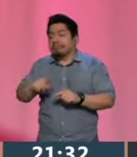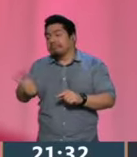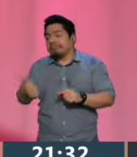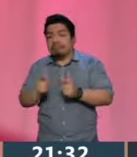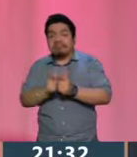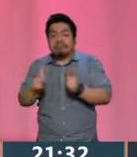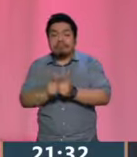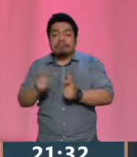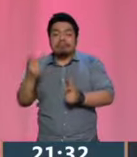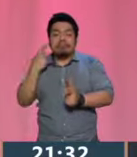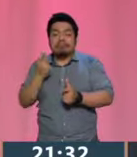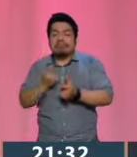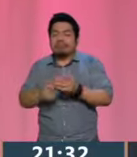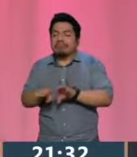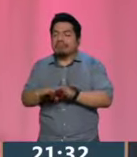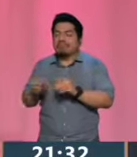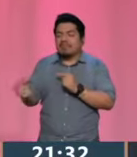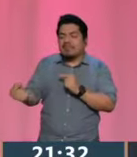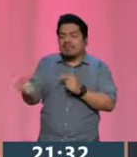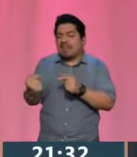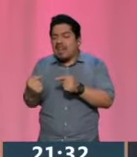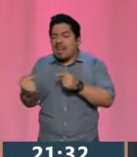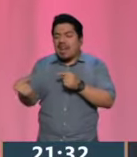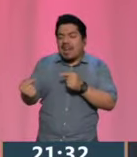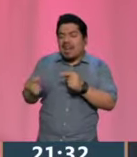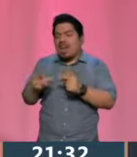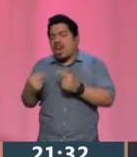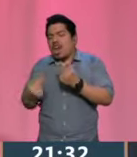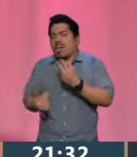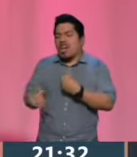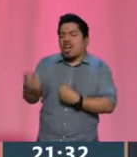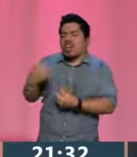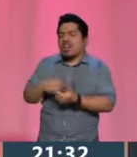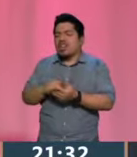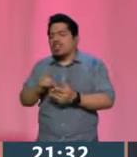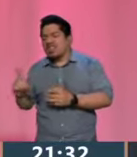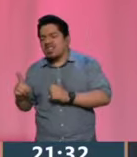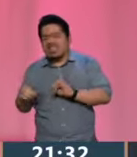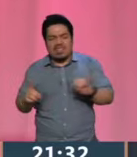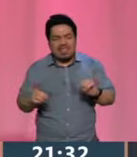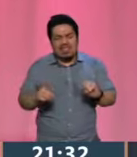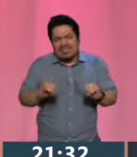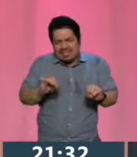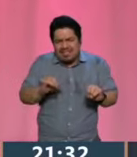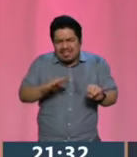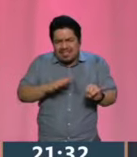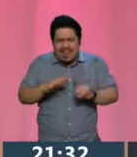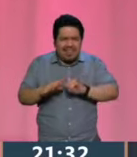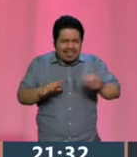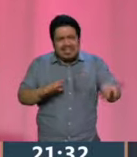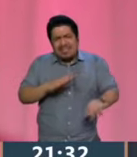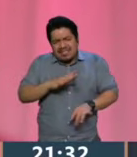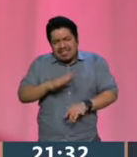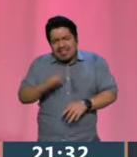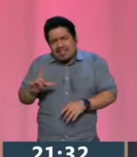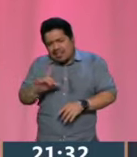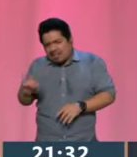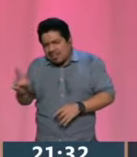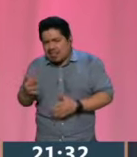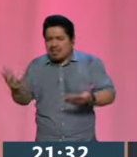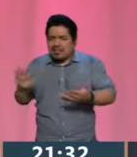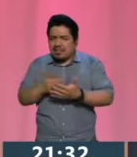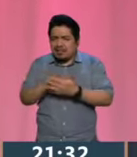a tratar de caer en este juego del maniqueísmo, decir que no hay derecha, no hay izquierda. Claro que hay derecha y que hay izquierda, de acuerdo a los